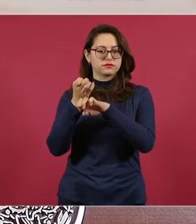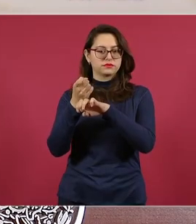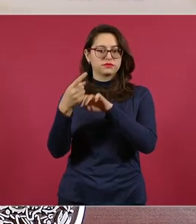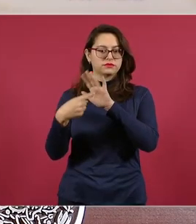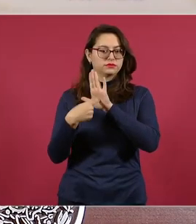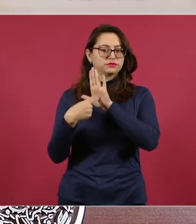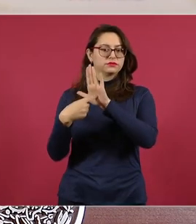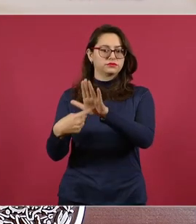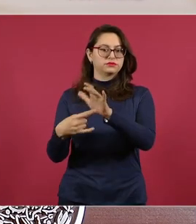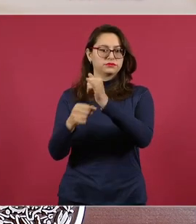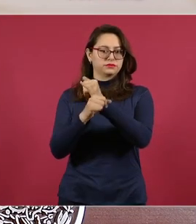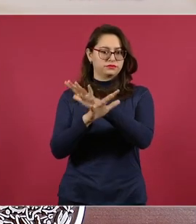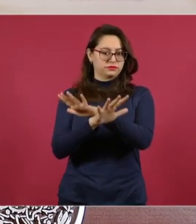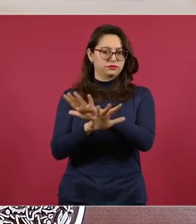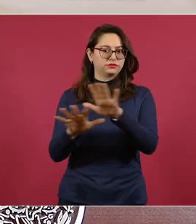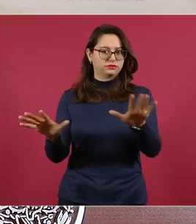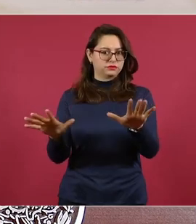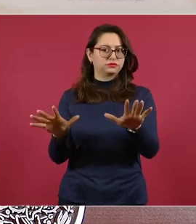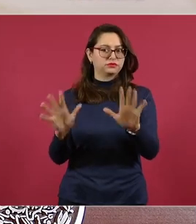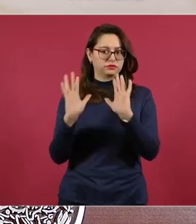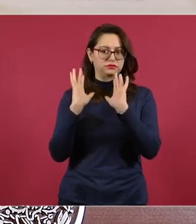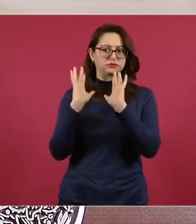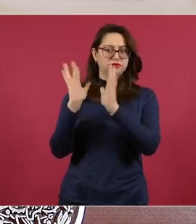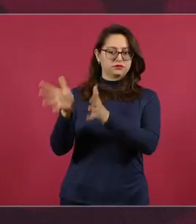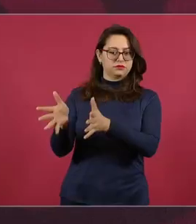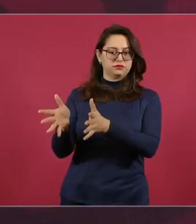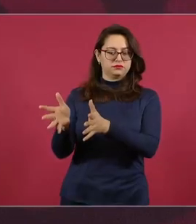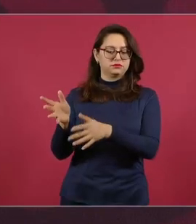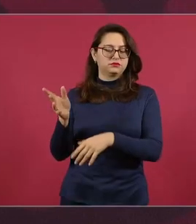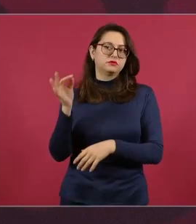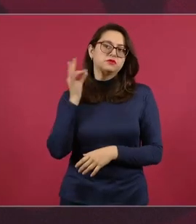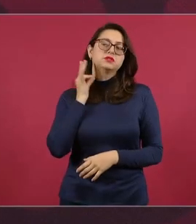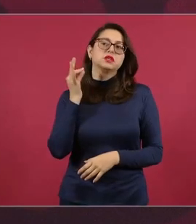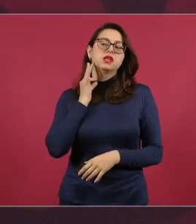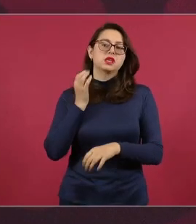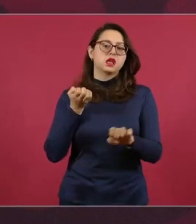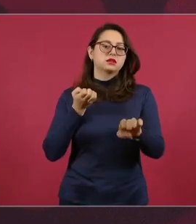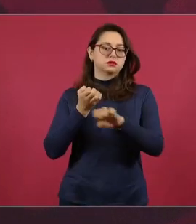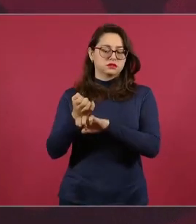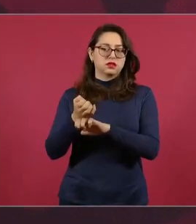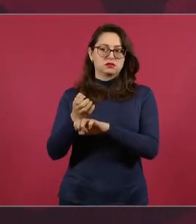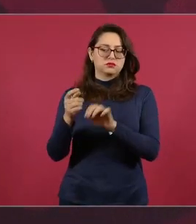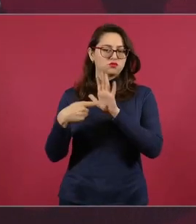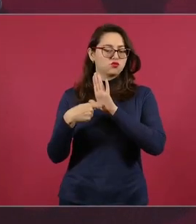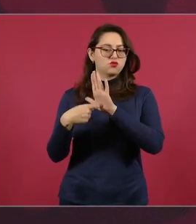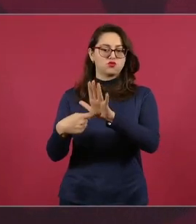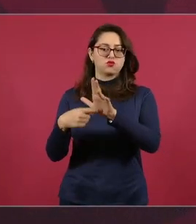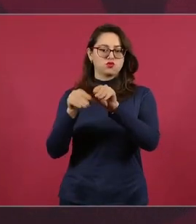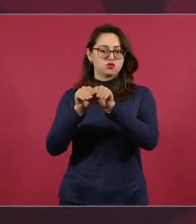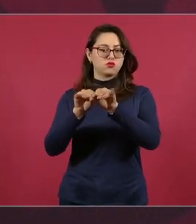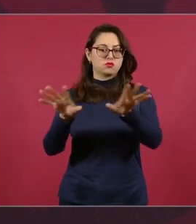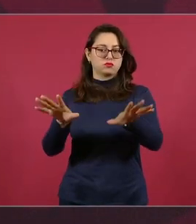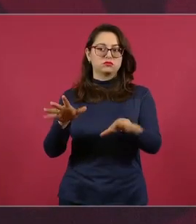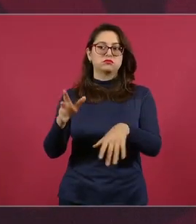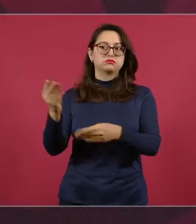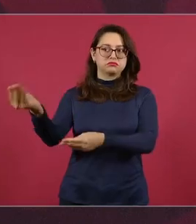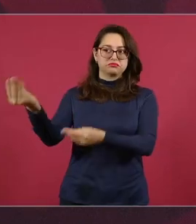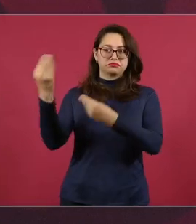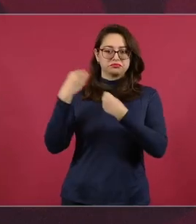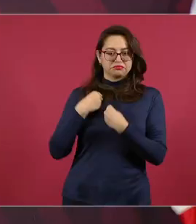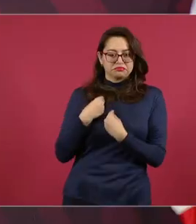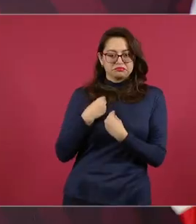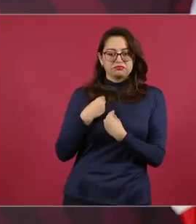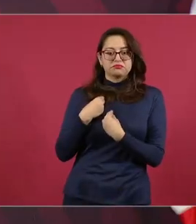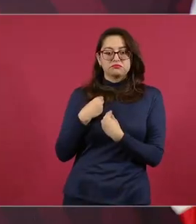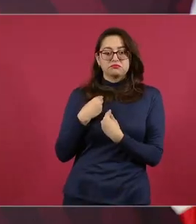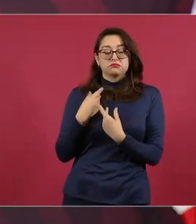la Agencia del Ministerio Público, en la Fiscalía, también nos han informado a nosotros, pero